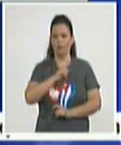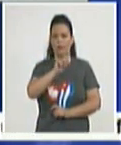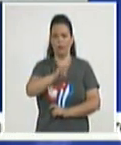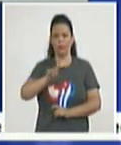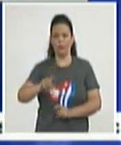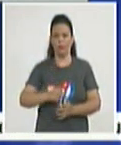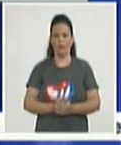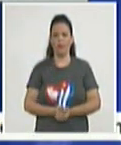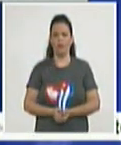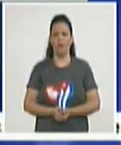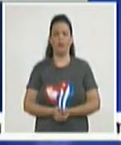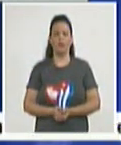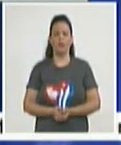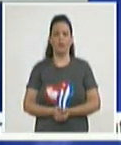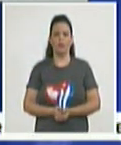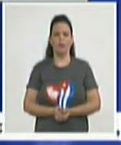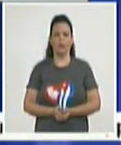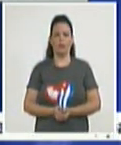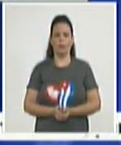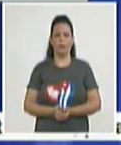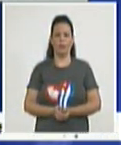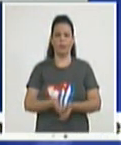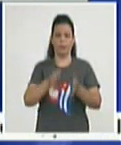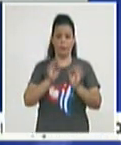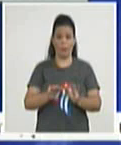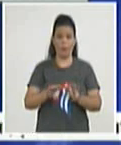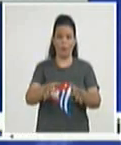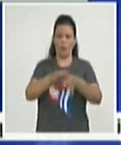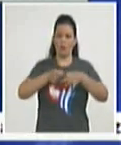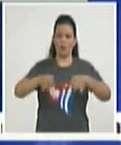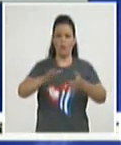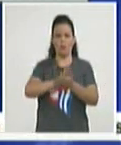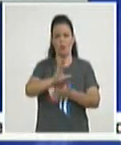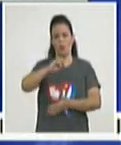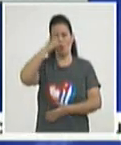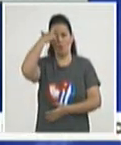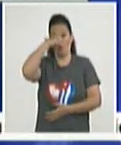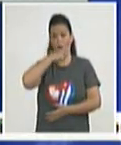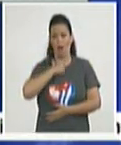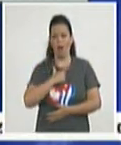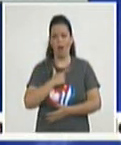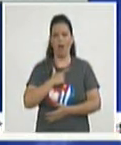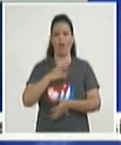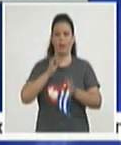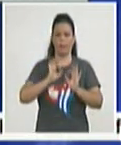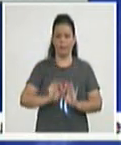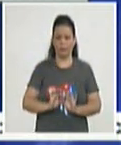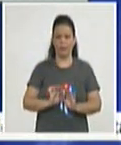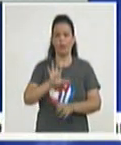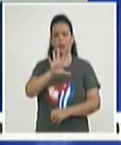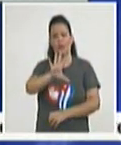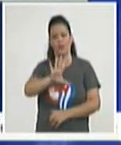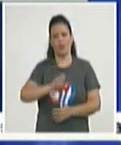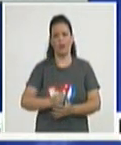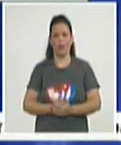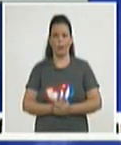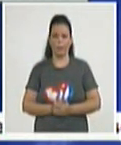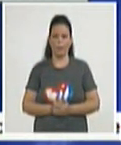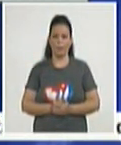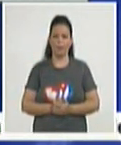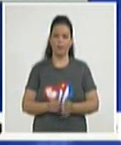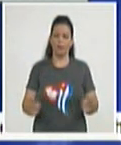casos positivos cada uno de estos municipios y Moa confirma 5 casos al cierre del día de